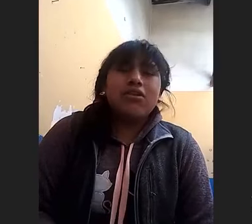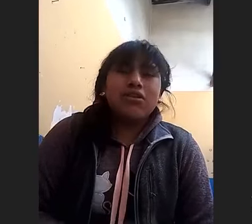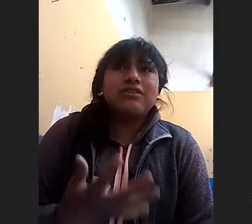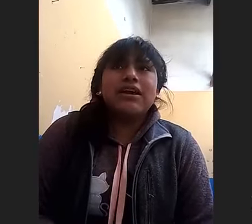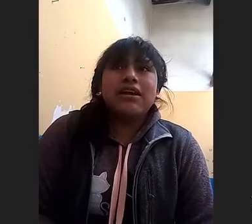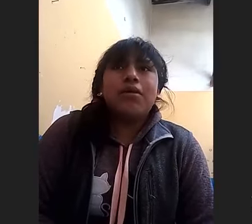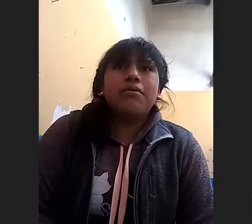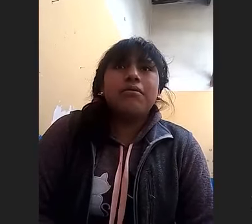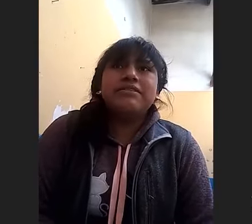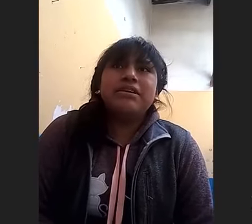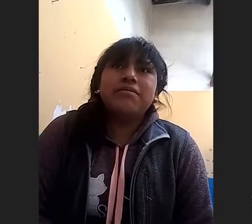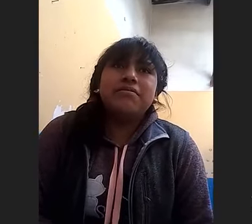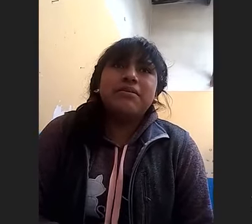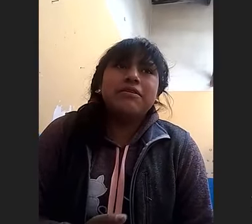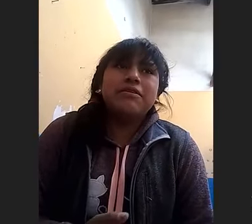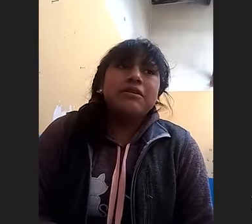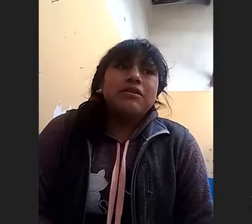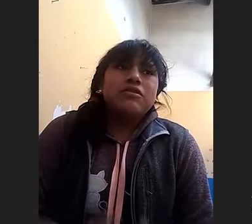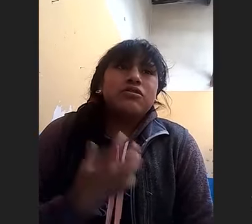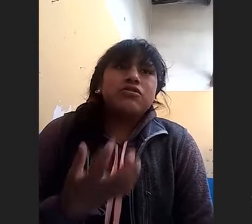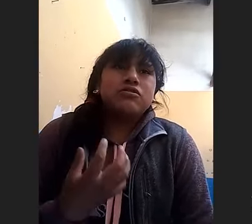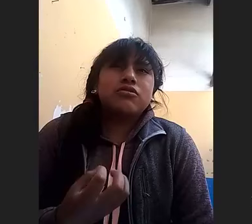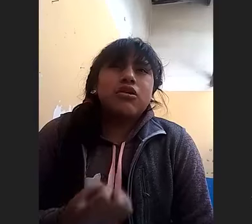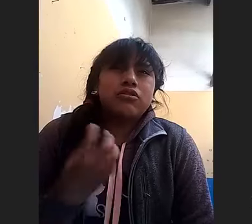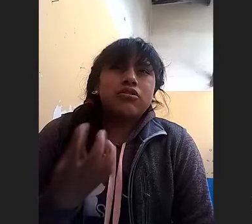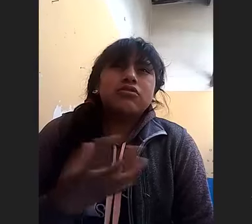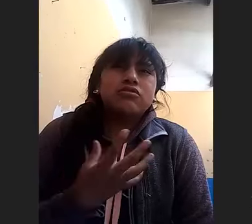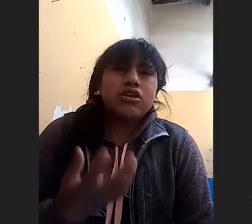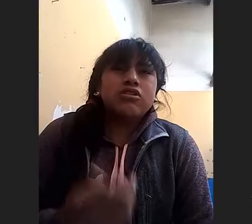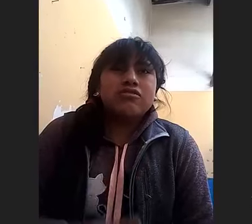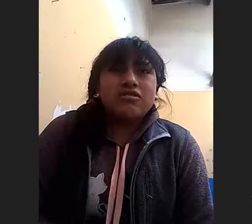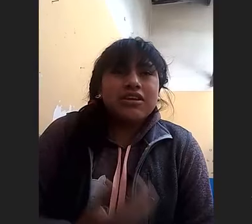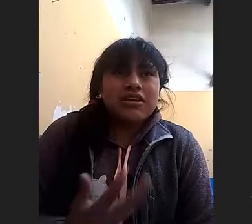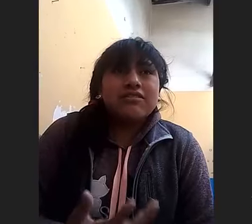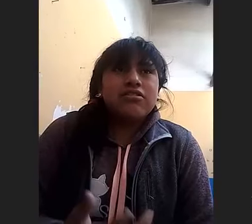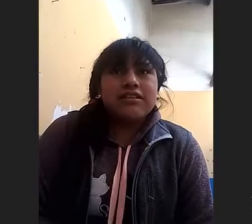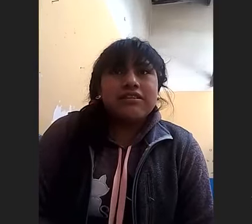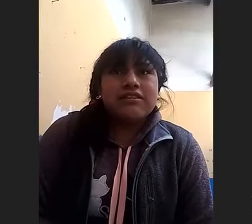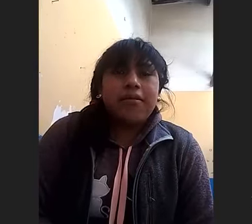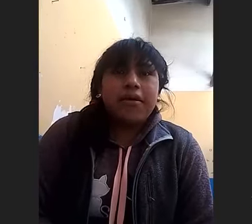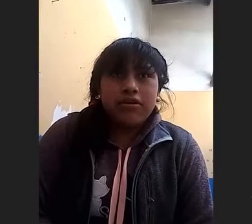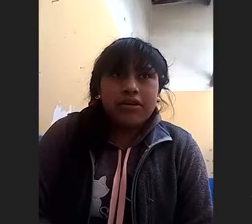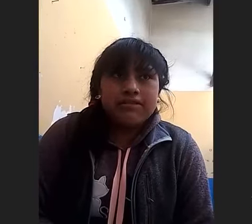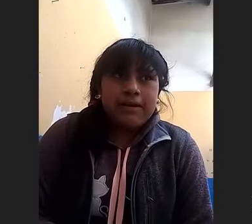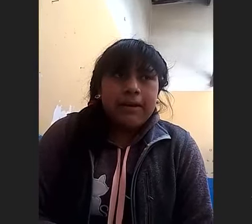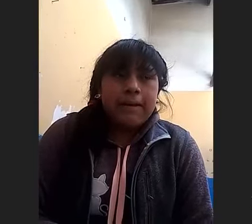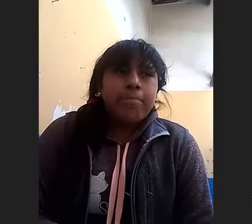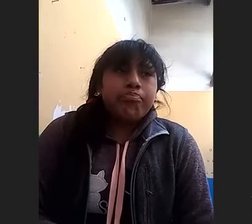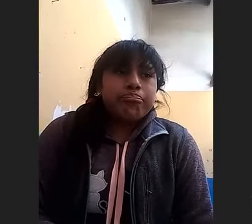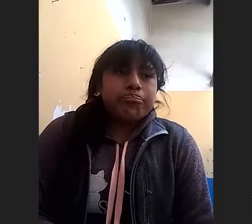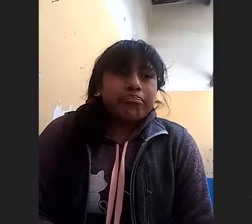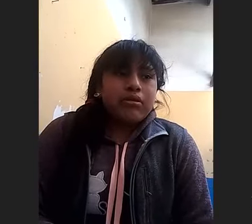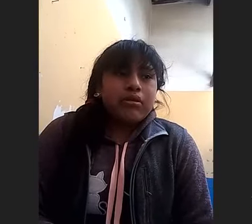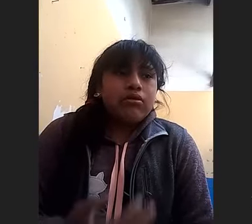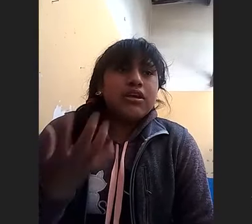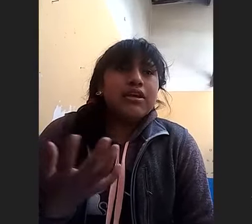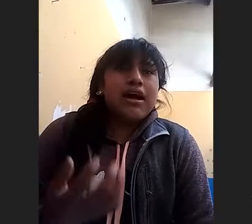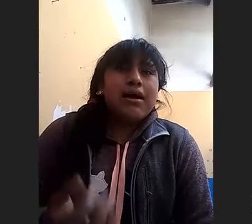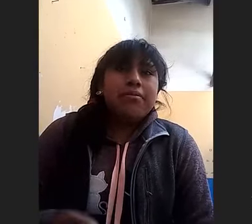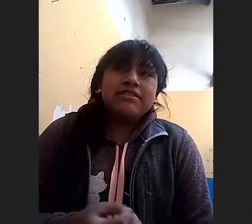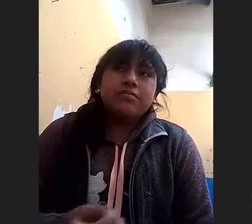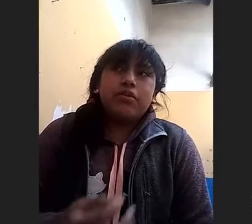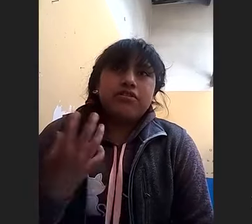otros hay que la aprovechan pero hay otros niños niños adolescentes trabajadores no